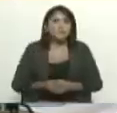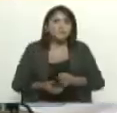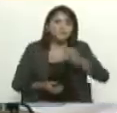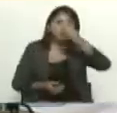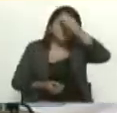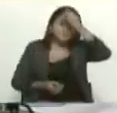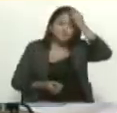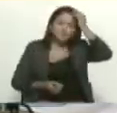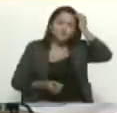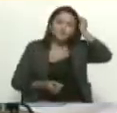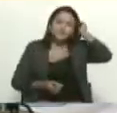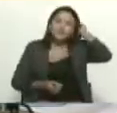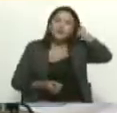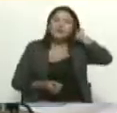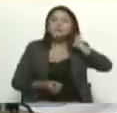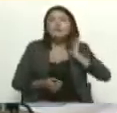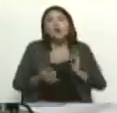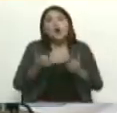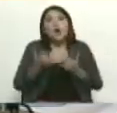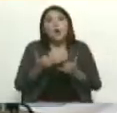hoy lleno de tristeza,